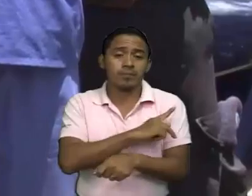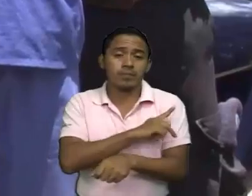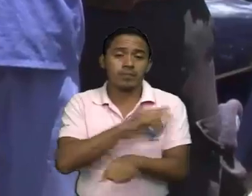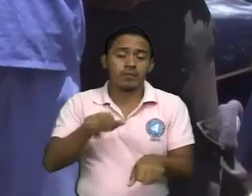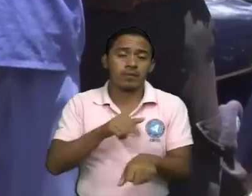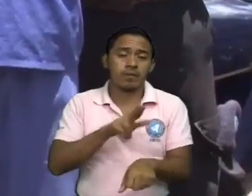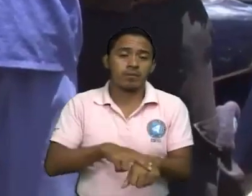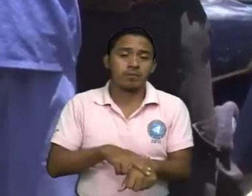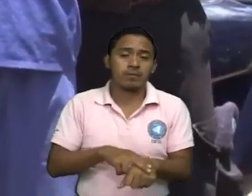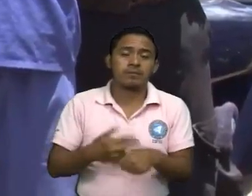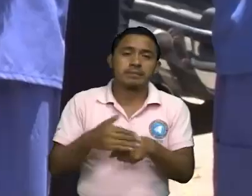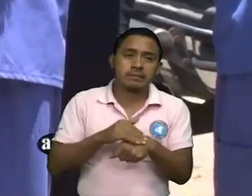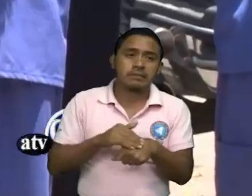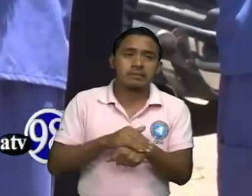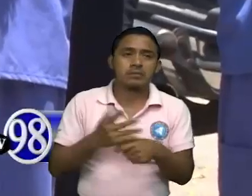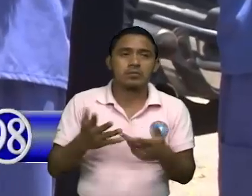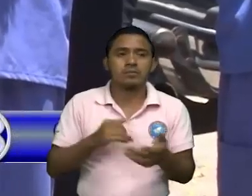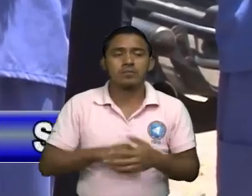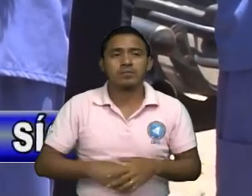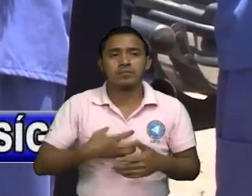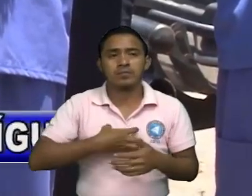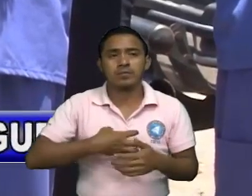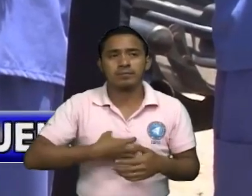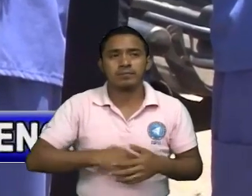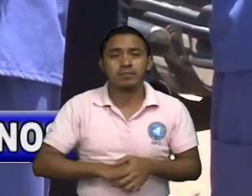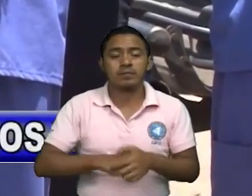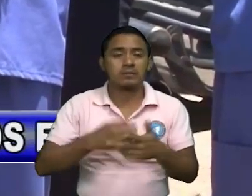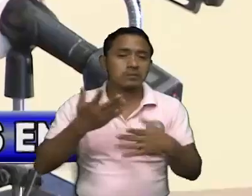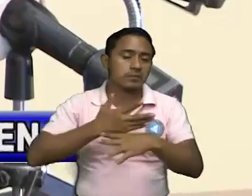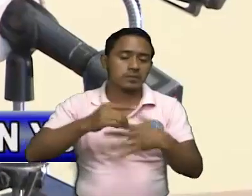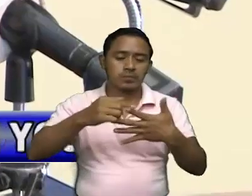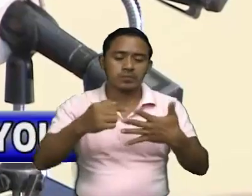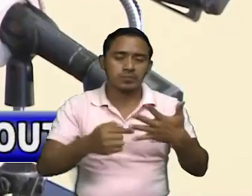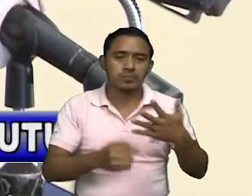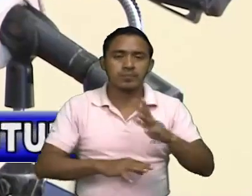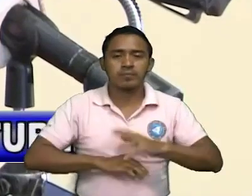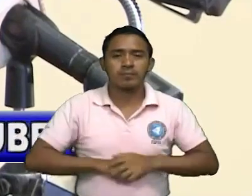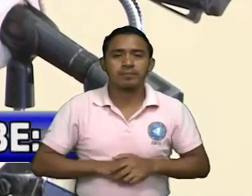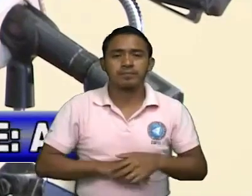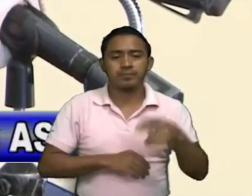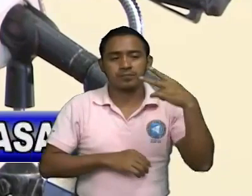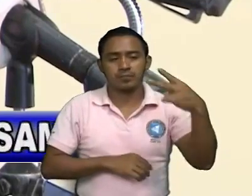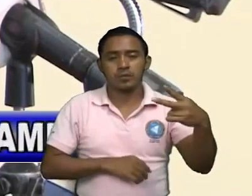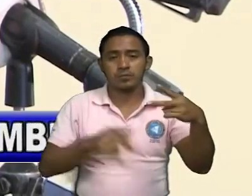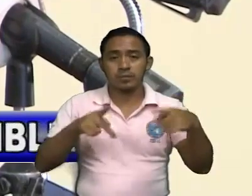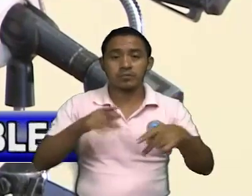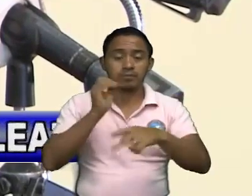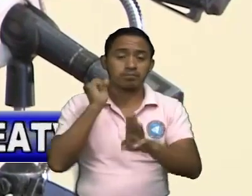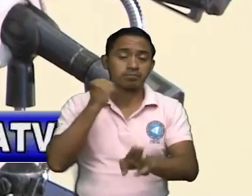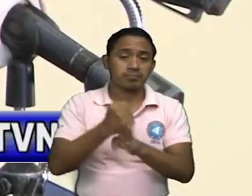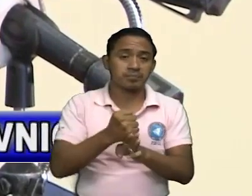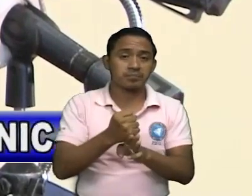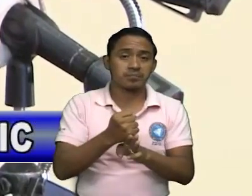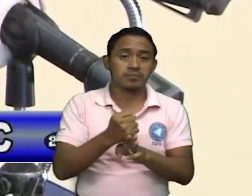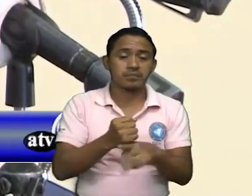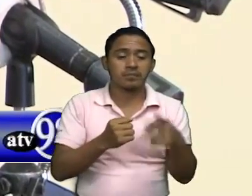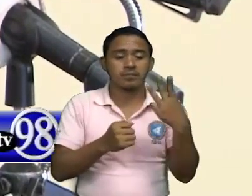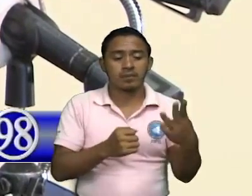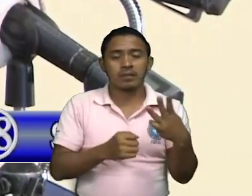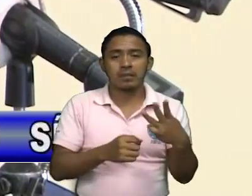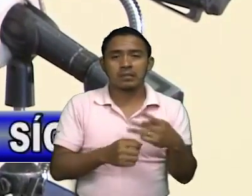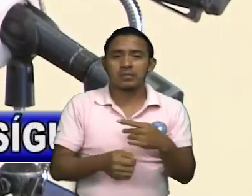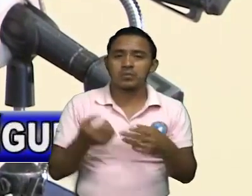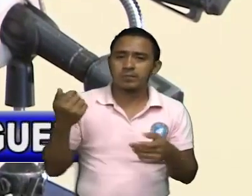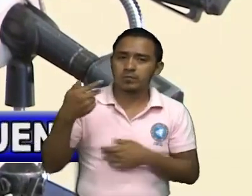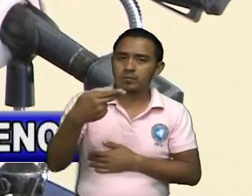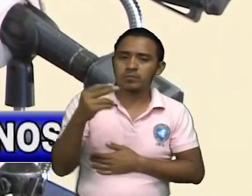permitió la captura de 60 personas por diferentes hechos delictivos. 2 por asesinato, 3 por homicidio,